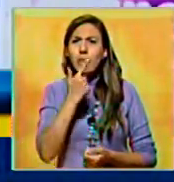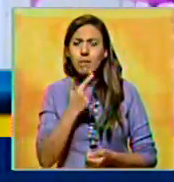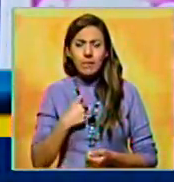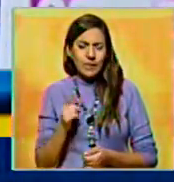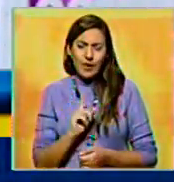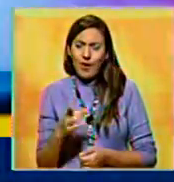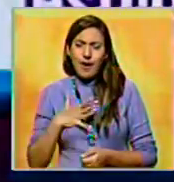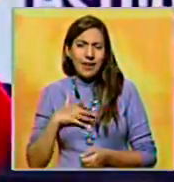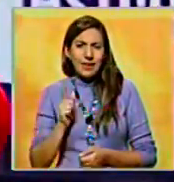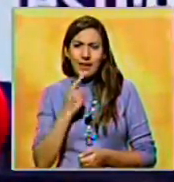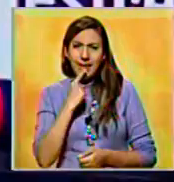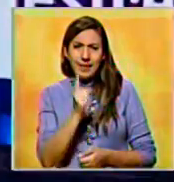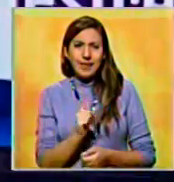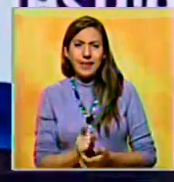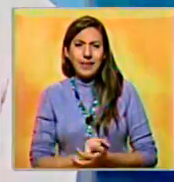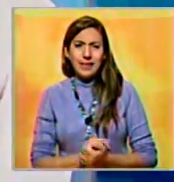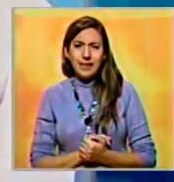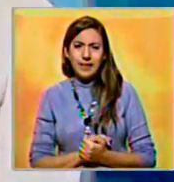no quiero decir mucho porque